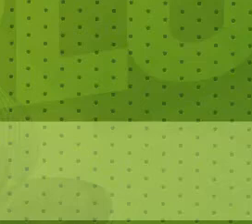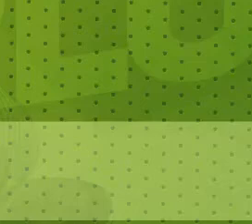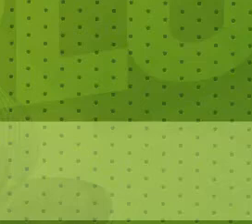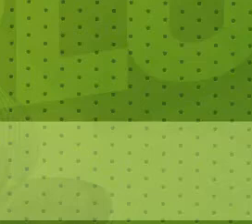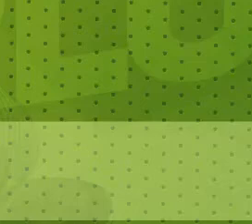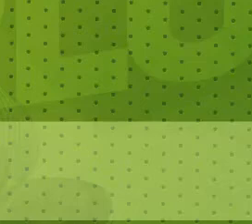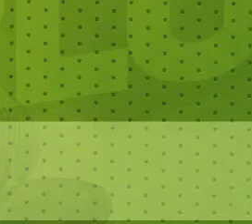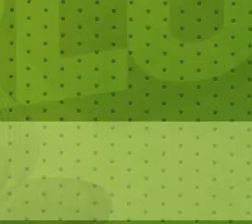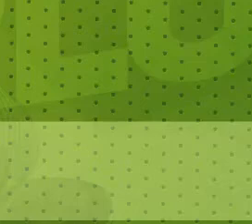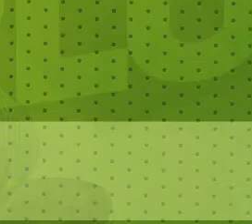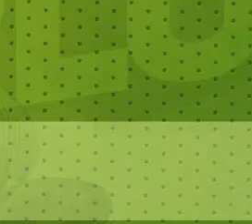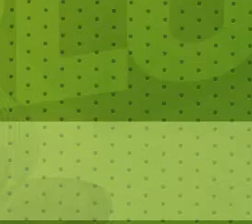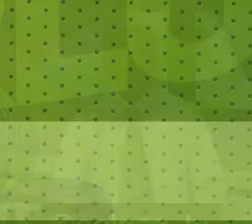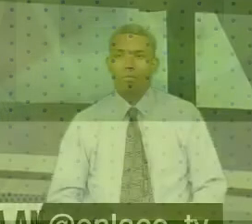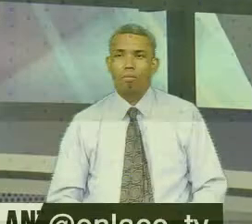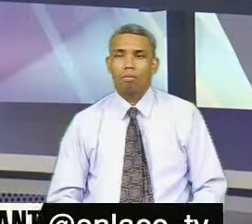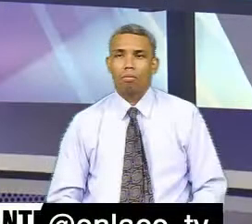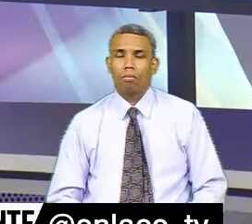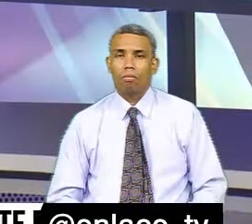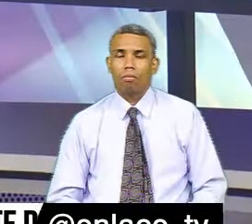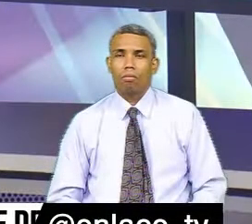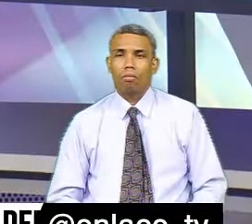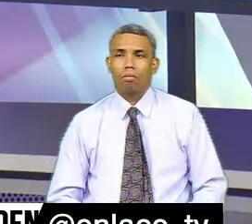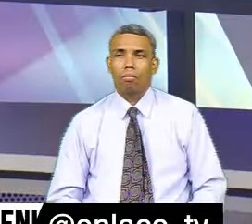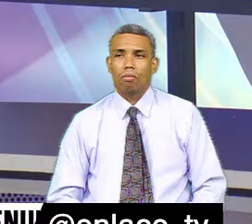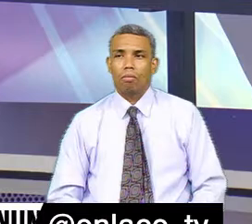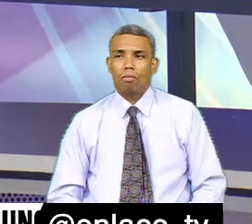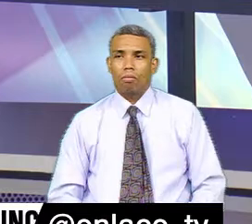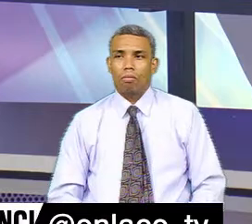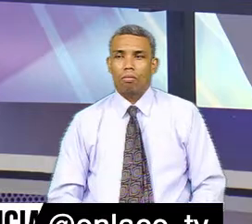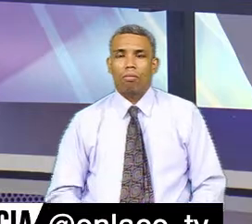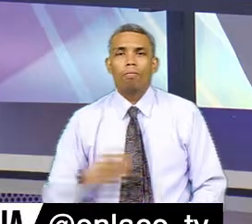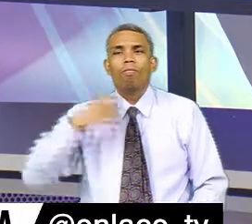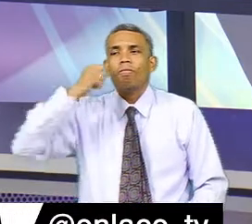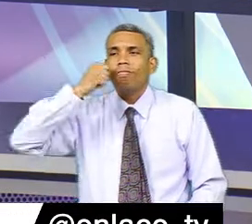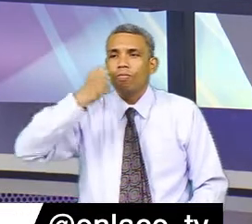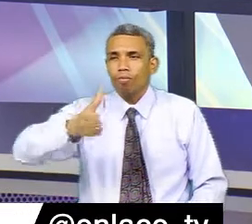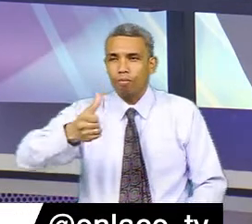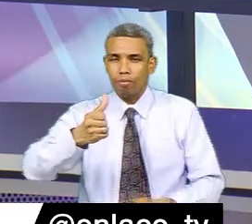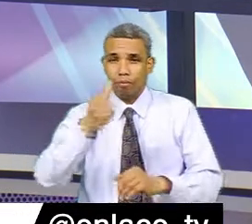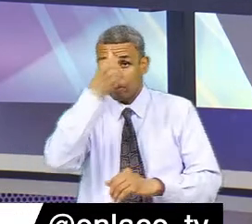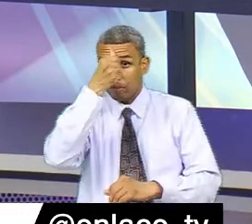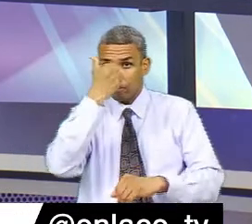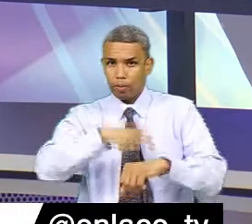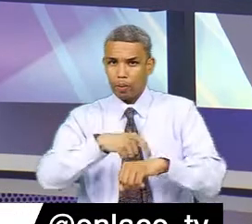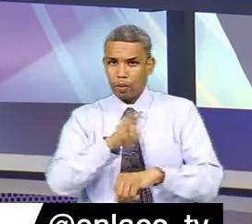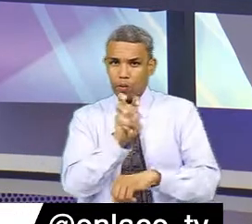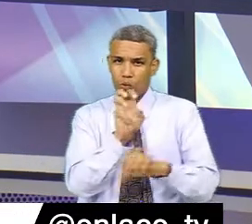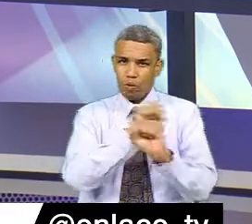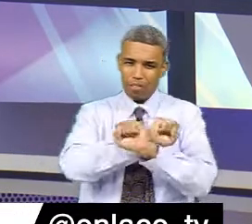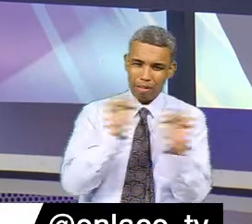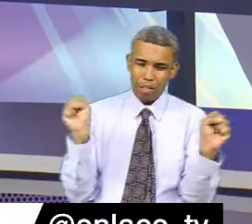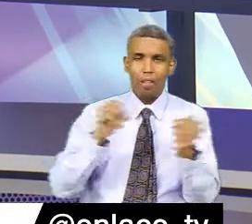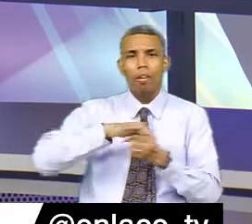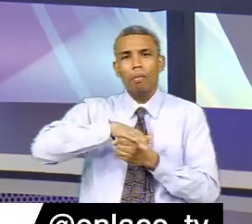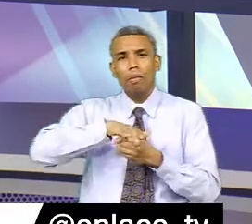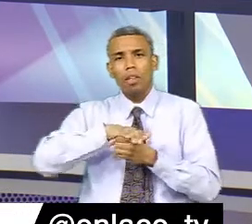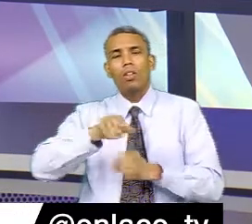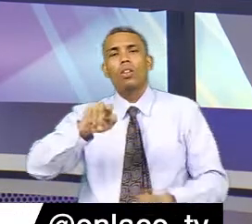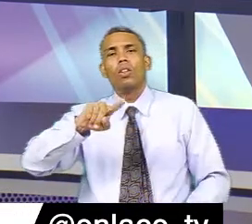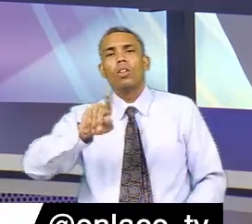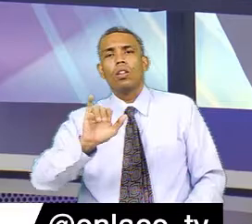622-4724, Instituto Antonio Nariño. Mañana domingo, a partir de las 8 de la mañana, se realizará en el barrio Simón Bolívar la